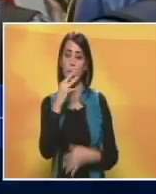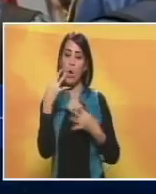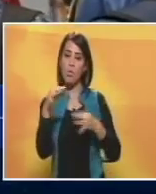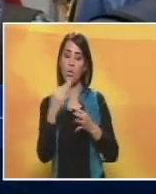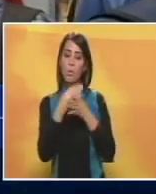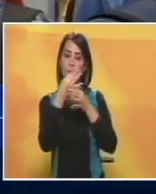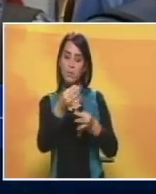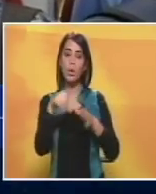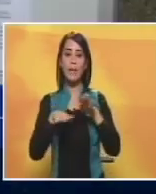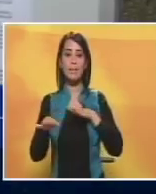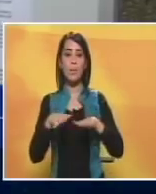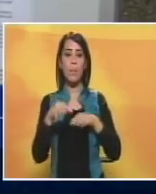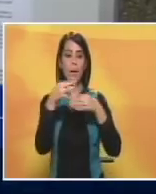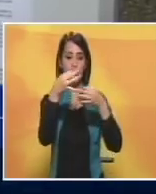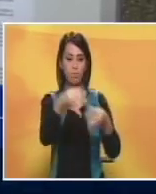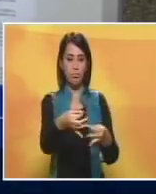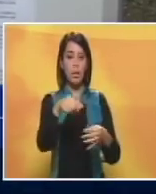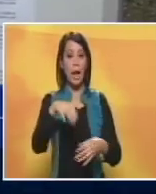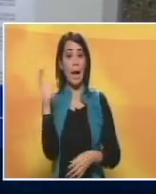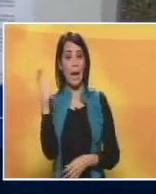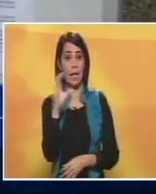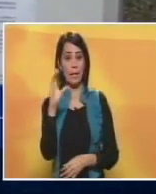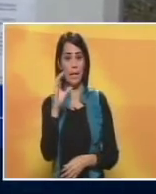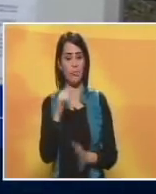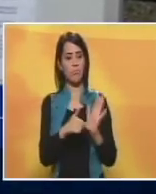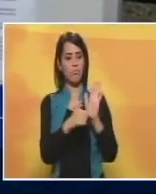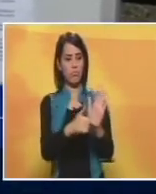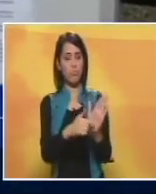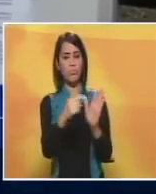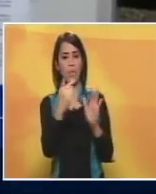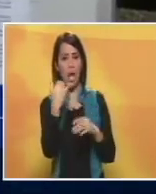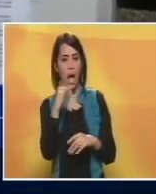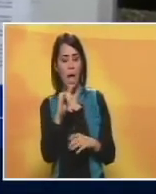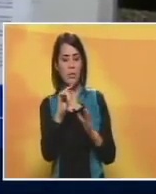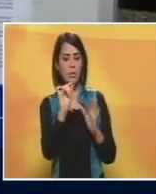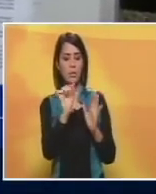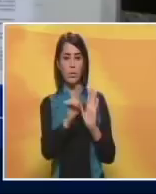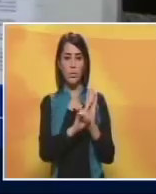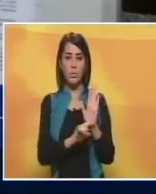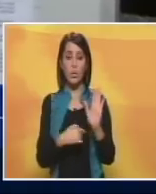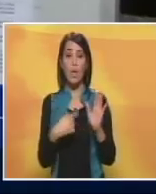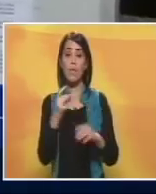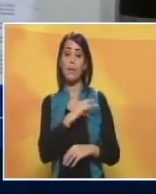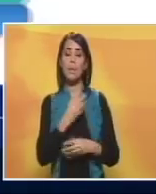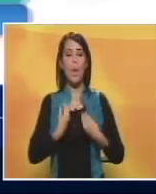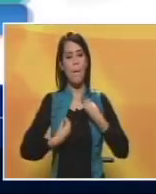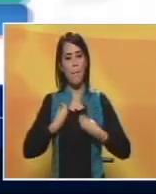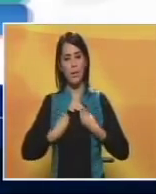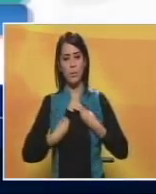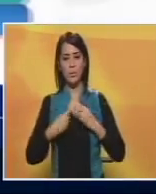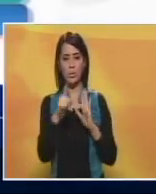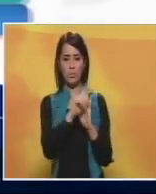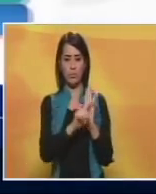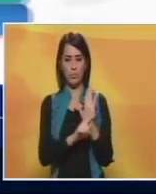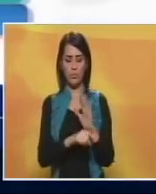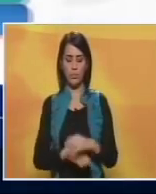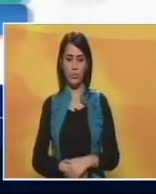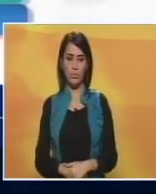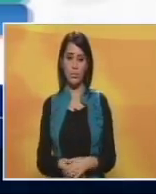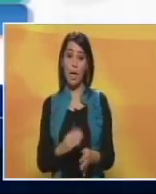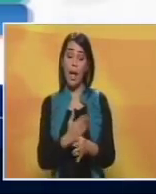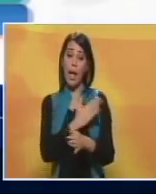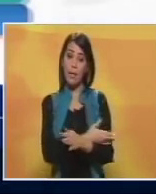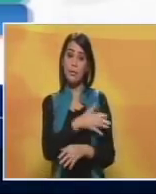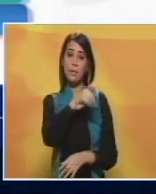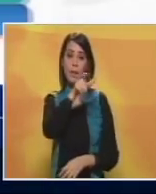documento será enviado este jueves a Caracas, donde se planteará de forma precisa por parte de Chile la preocupación por esta medida. Anteriormente, los